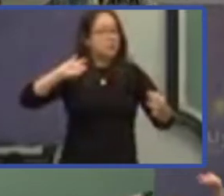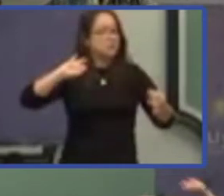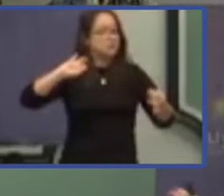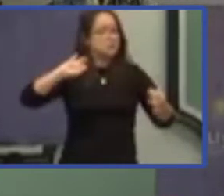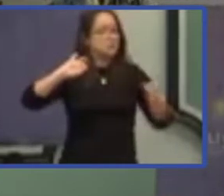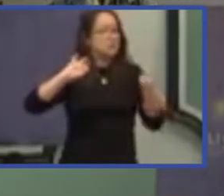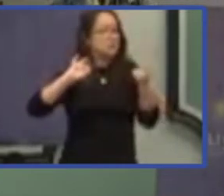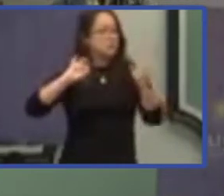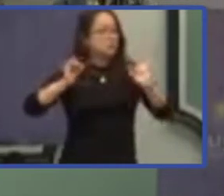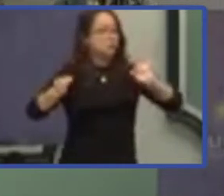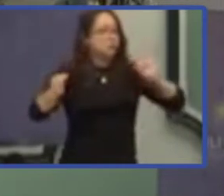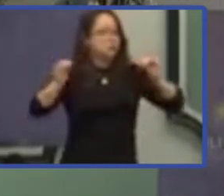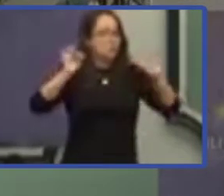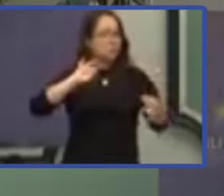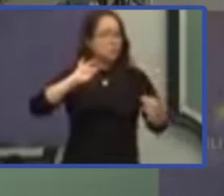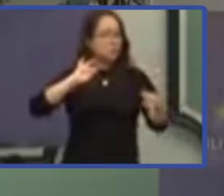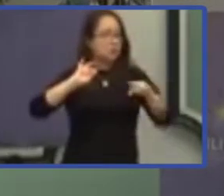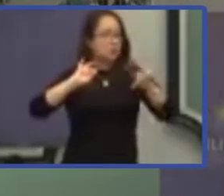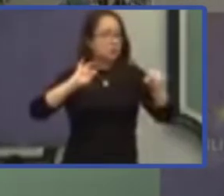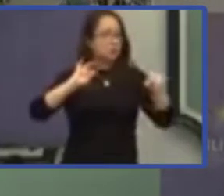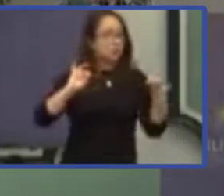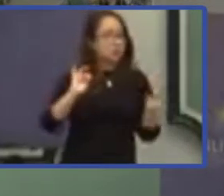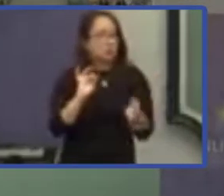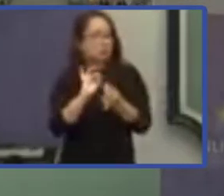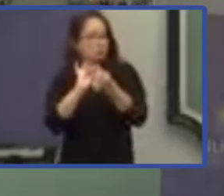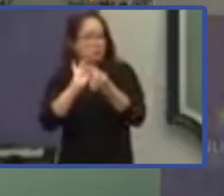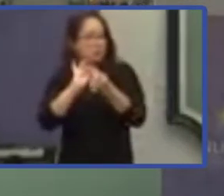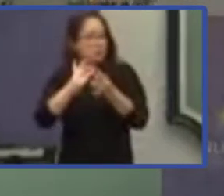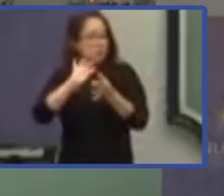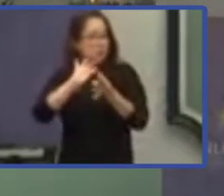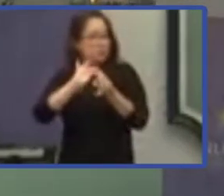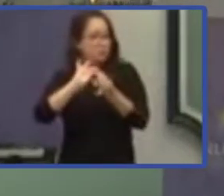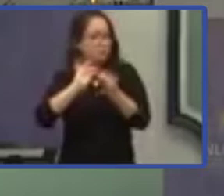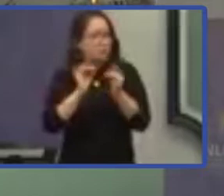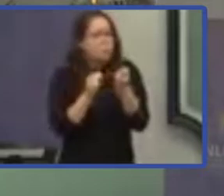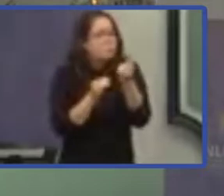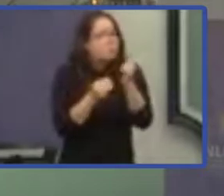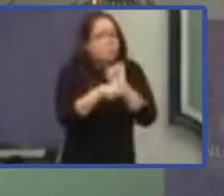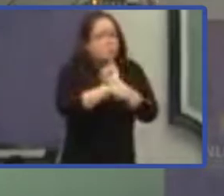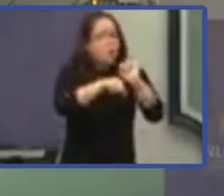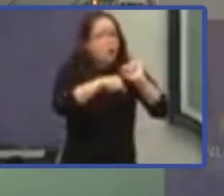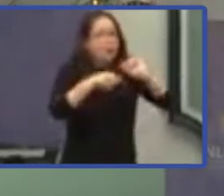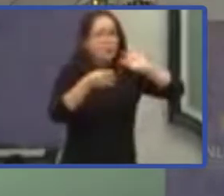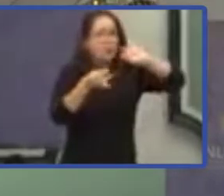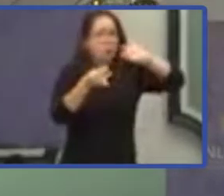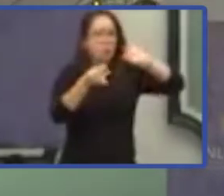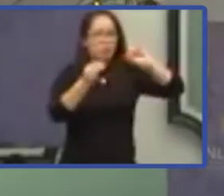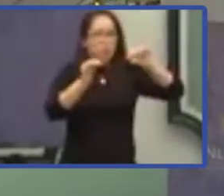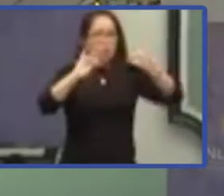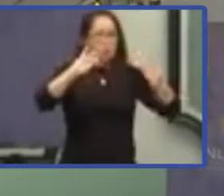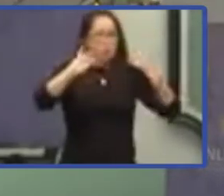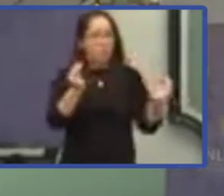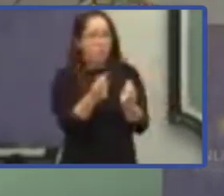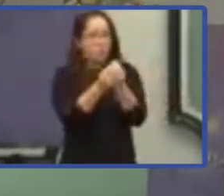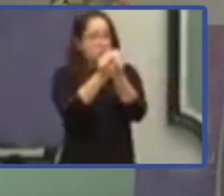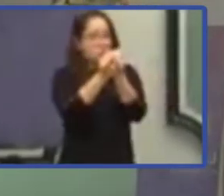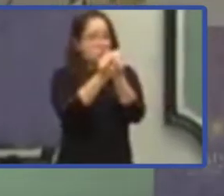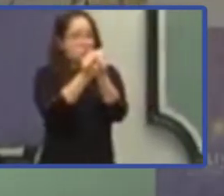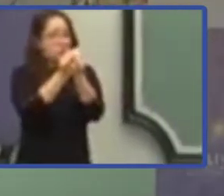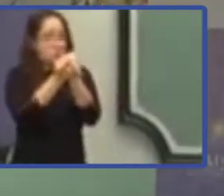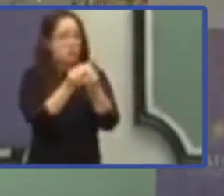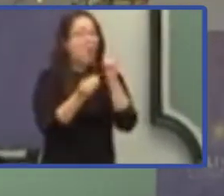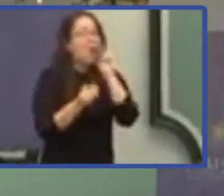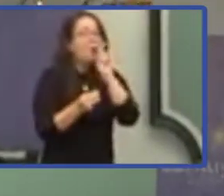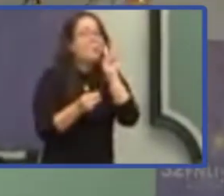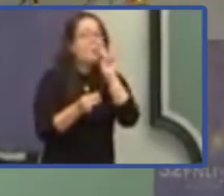y luego la pegan solamente tienen una pequeña torcedura como se ve ahí pero hagan el experimento si tienen una